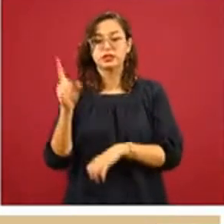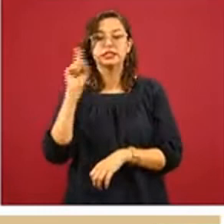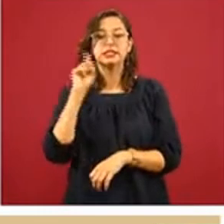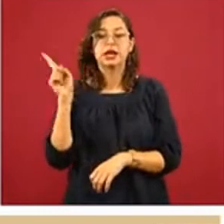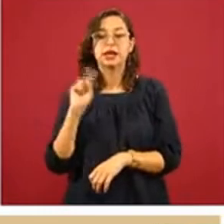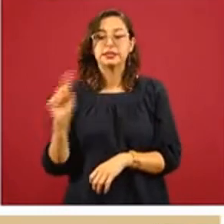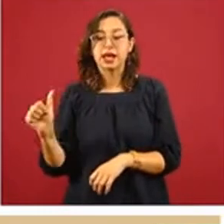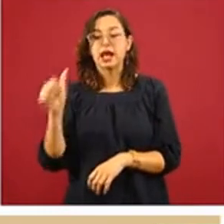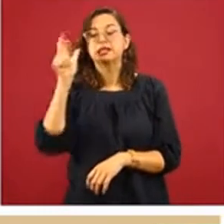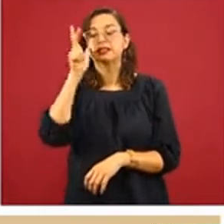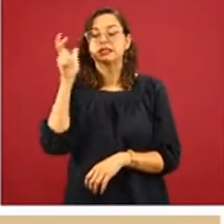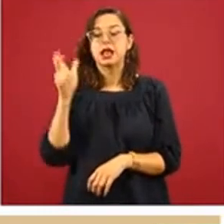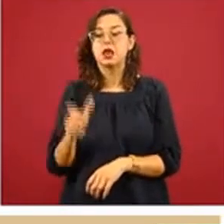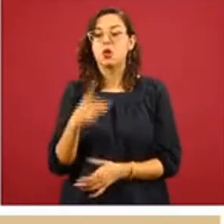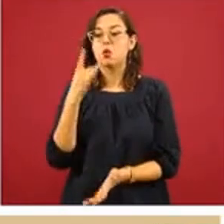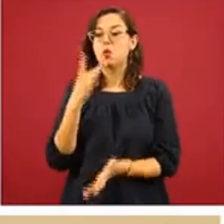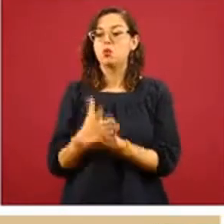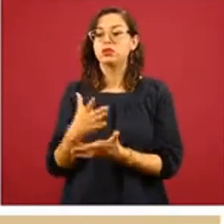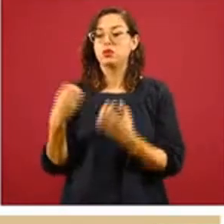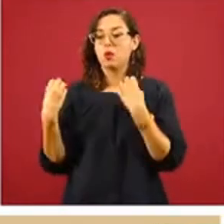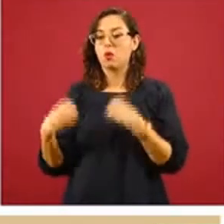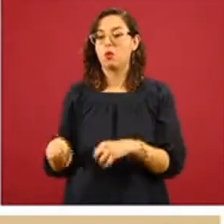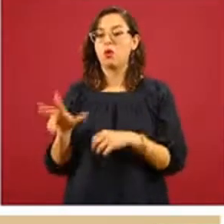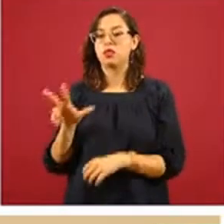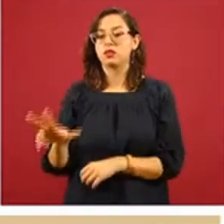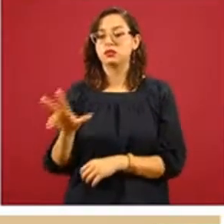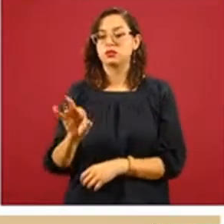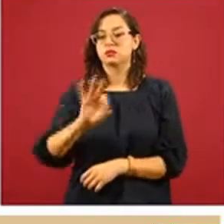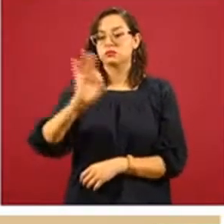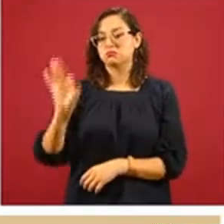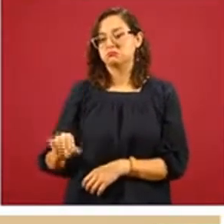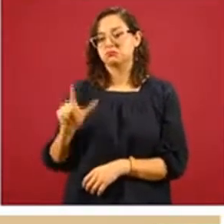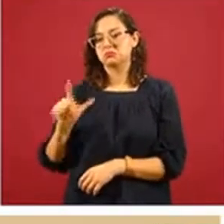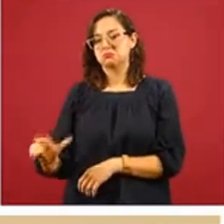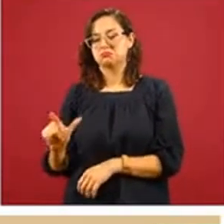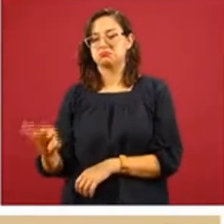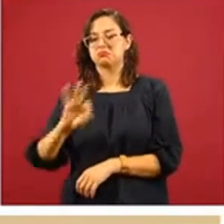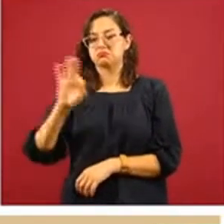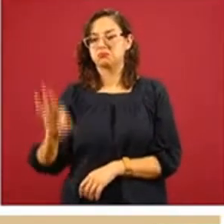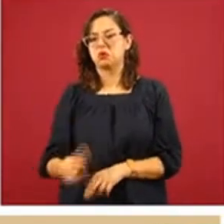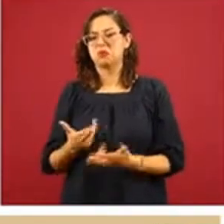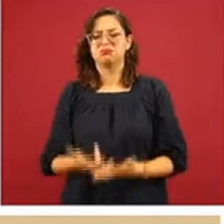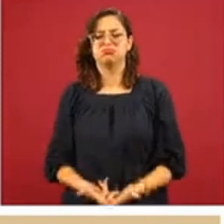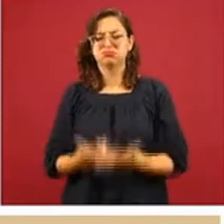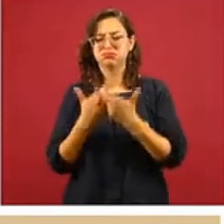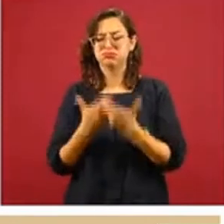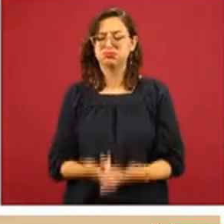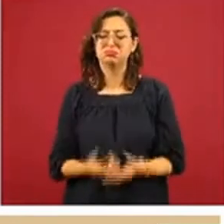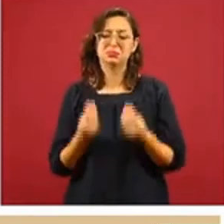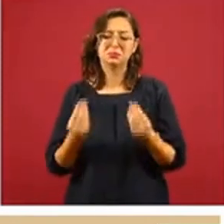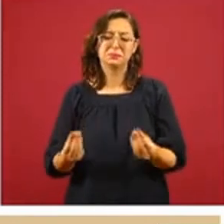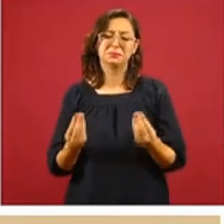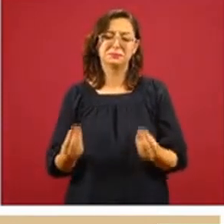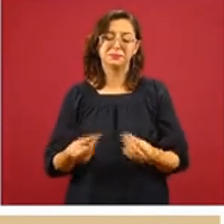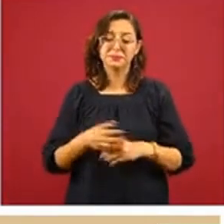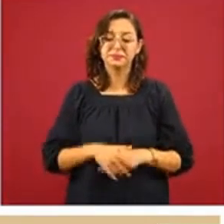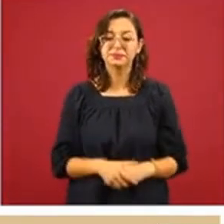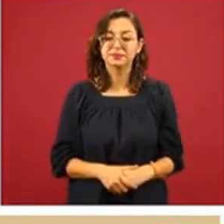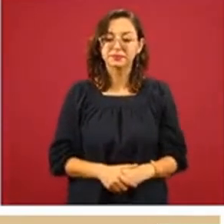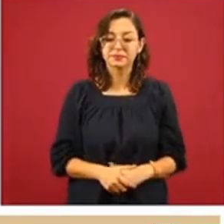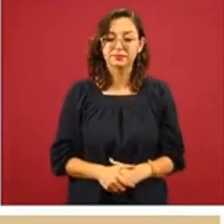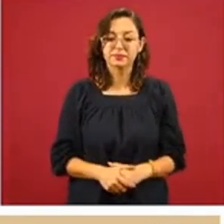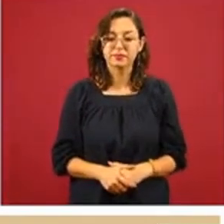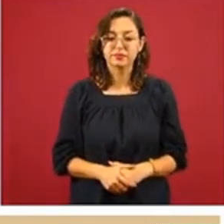como Hidalgo, que solamente tiene una ocupación de 18-17% y una gran disponibilidad de este tipo de